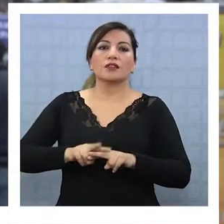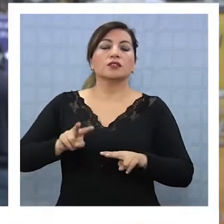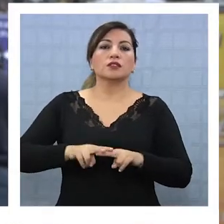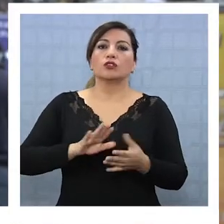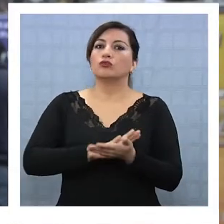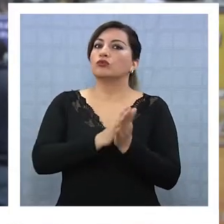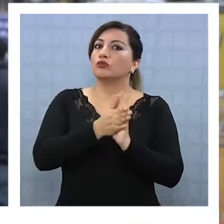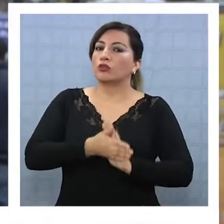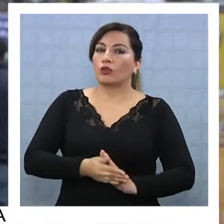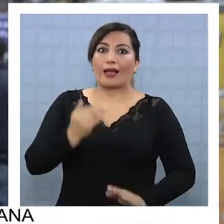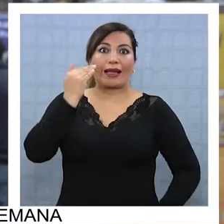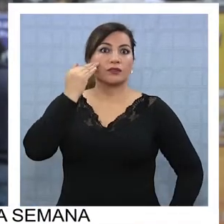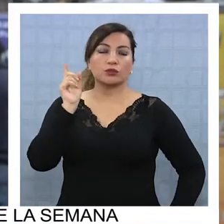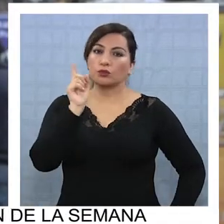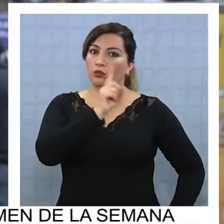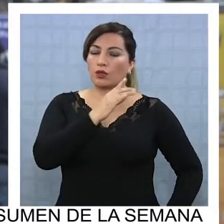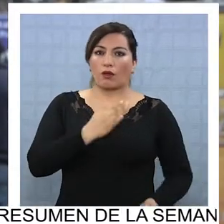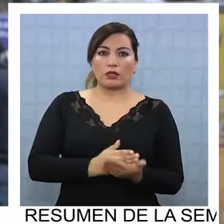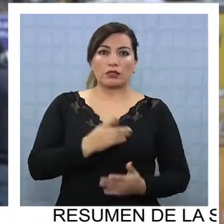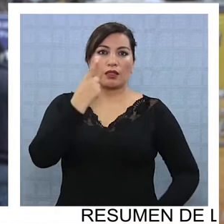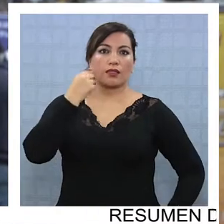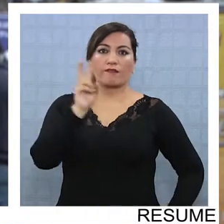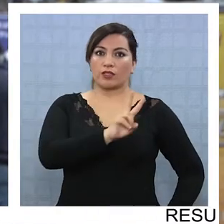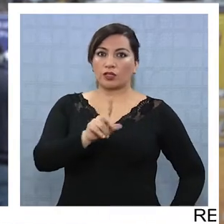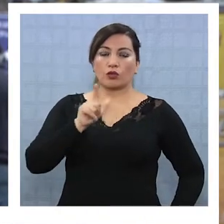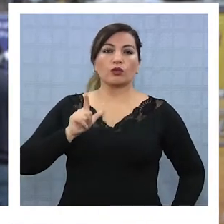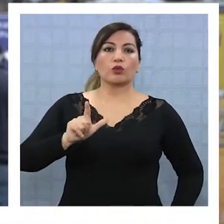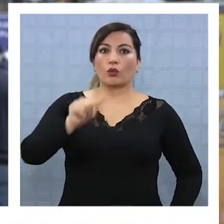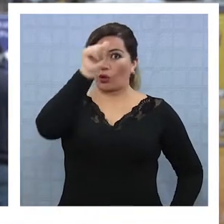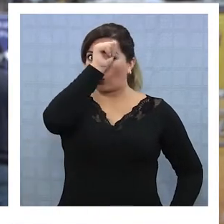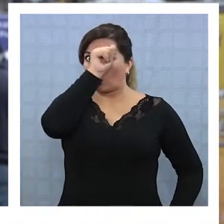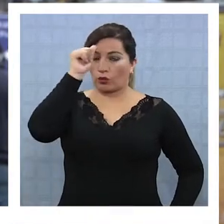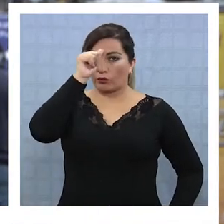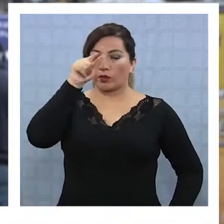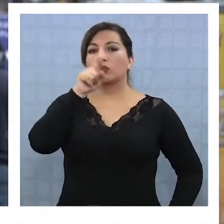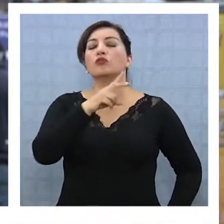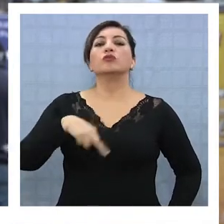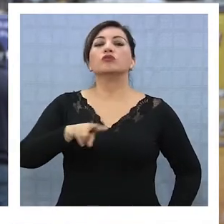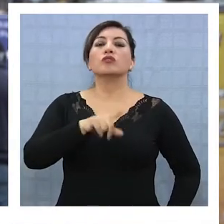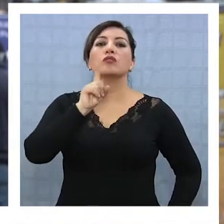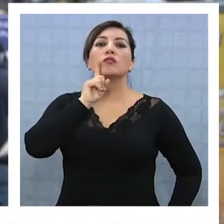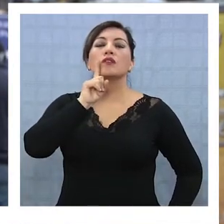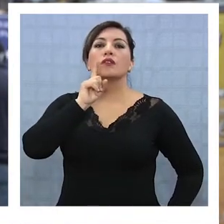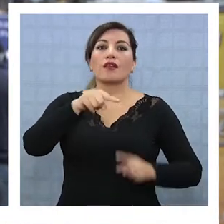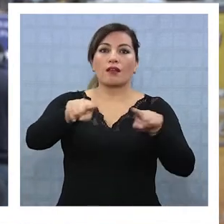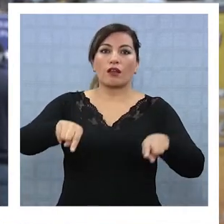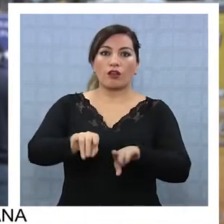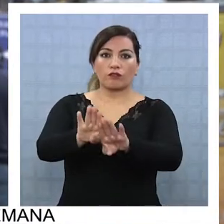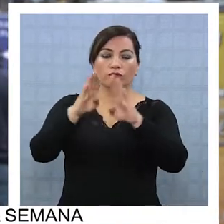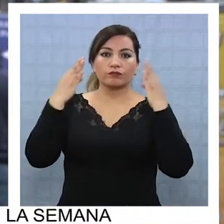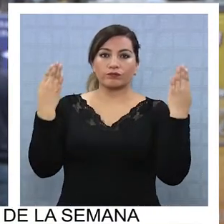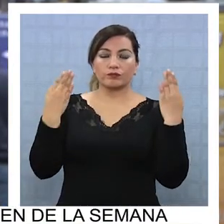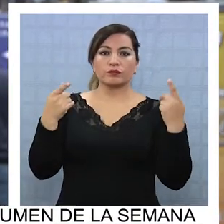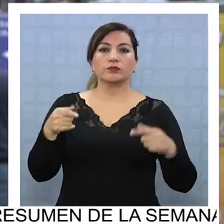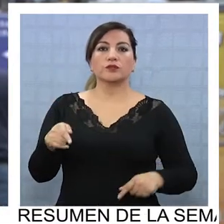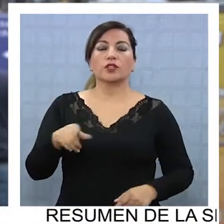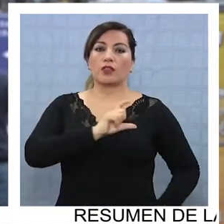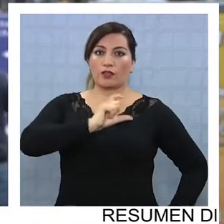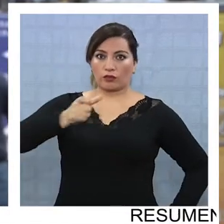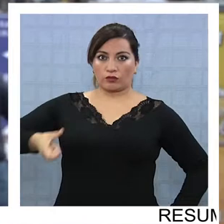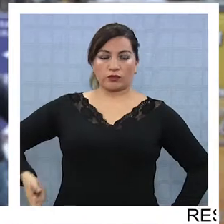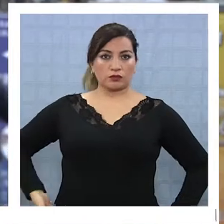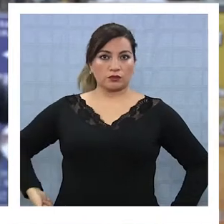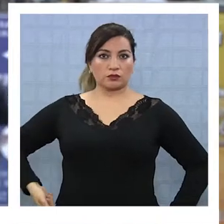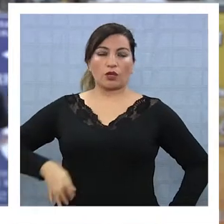regularización, por eso que yo digo que estamos en la recta final, porque hasta el día 22 de julio, el día domingo vamos a tener también las oficinas centrales de